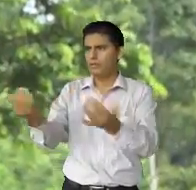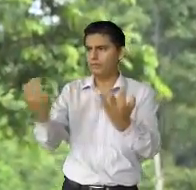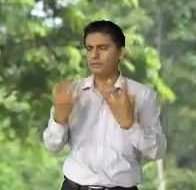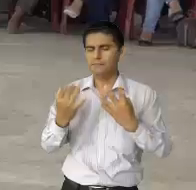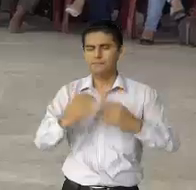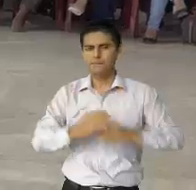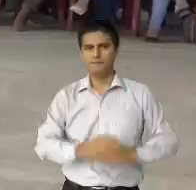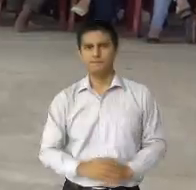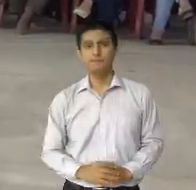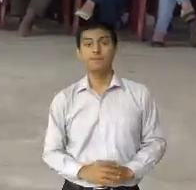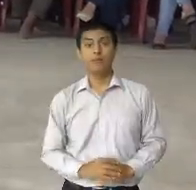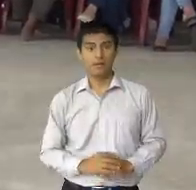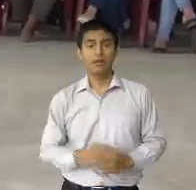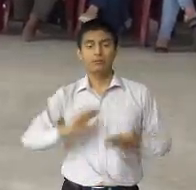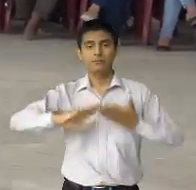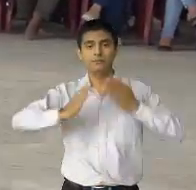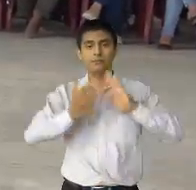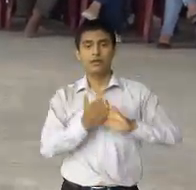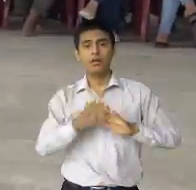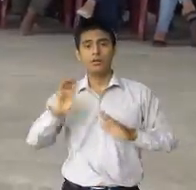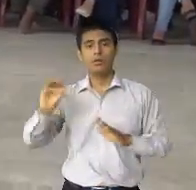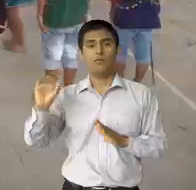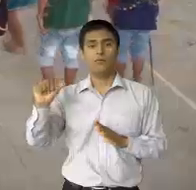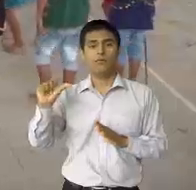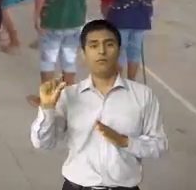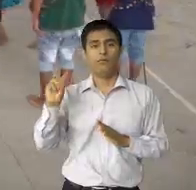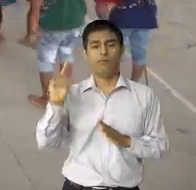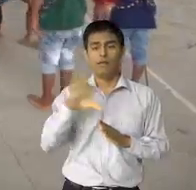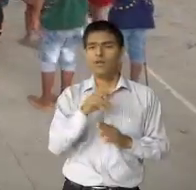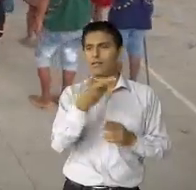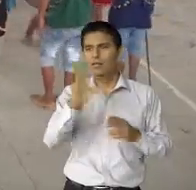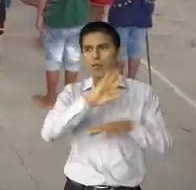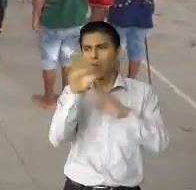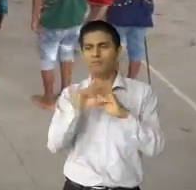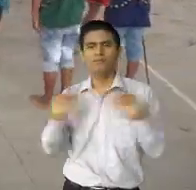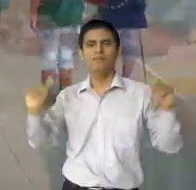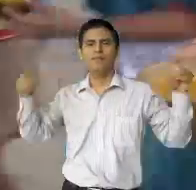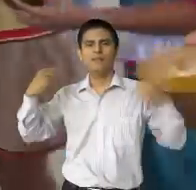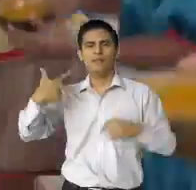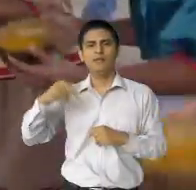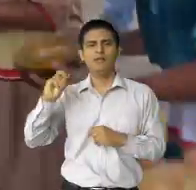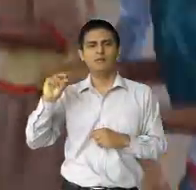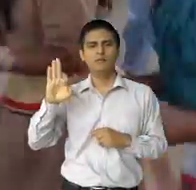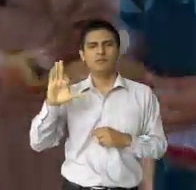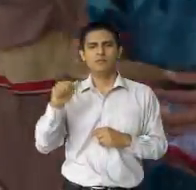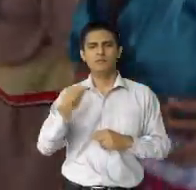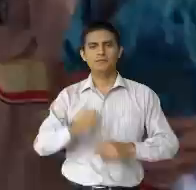estamos aquí. De esta manera, la comunidad cofán celebró por todo lo alto la fiesta de la Chonta.